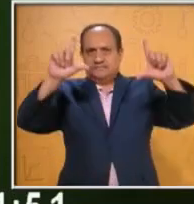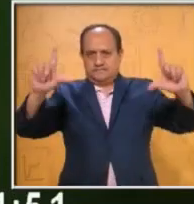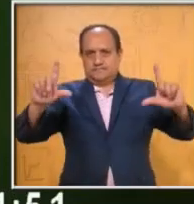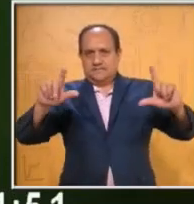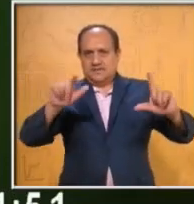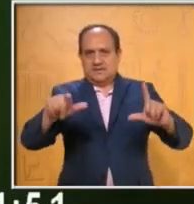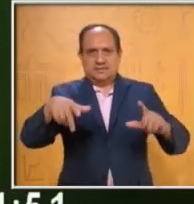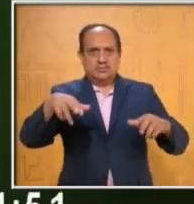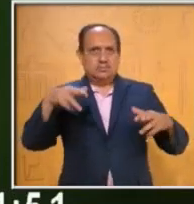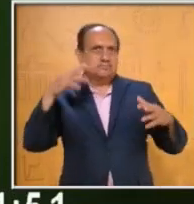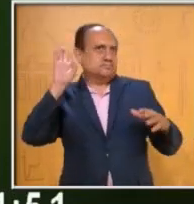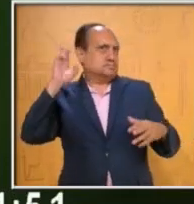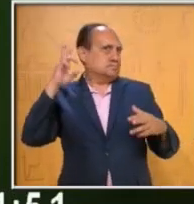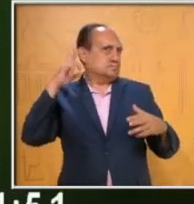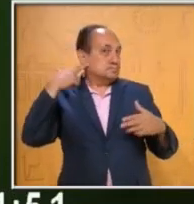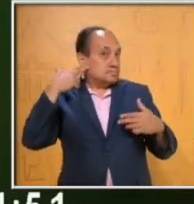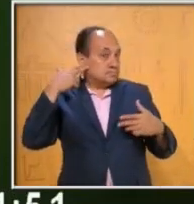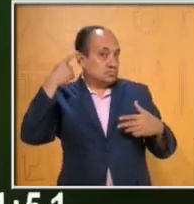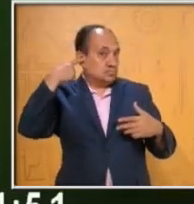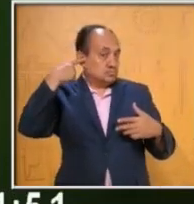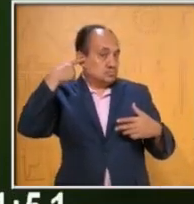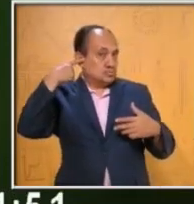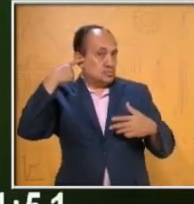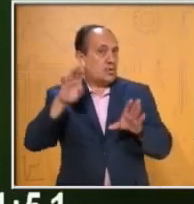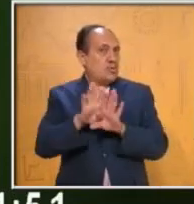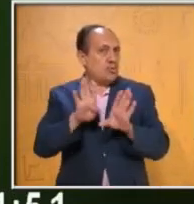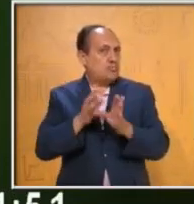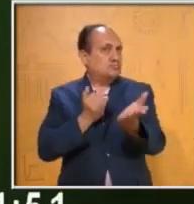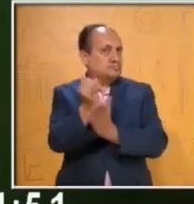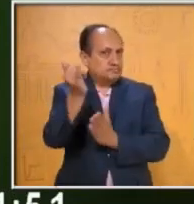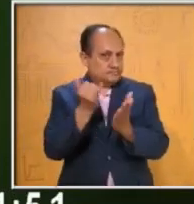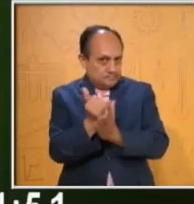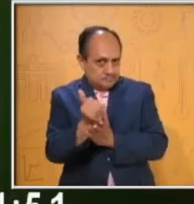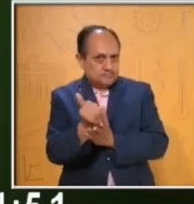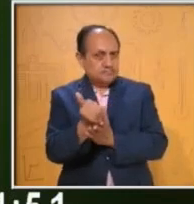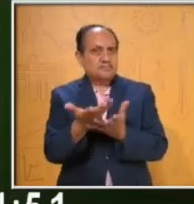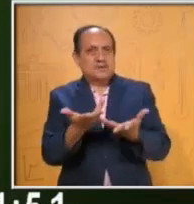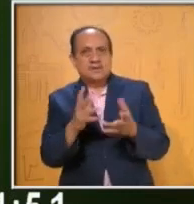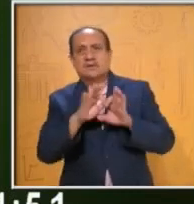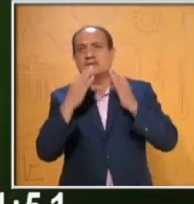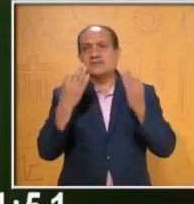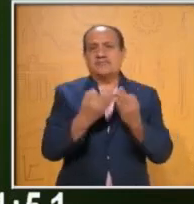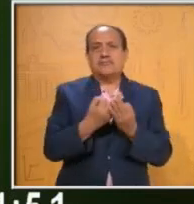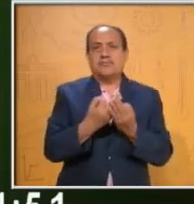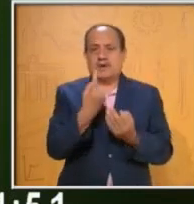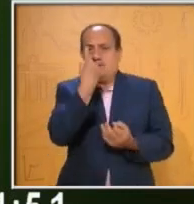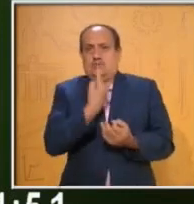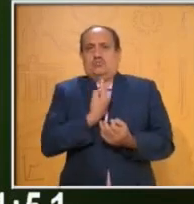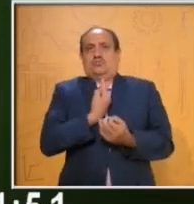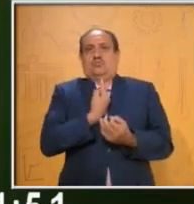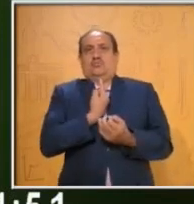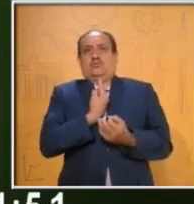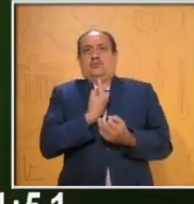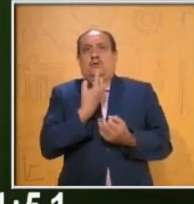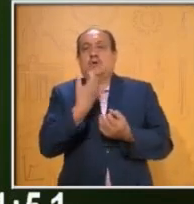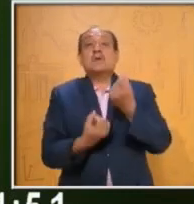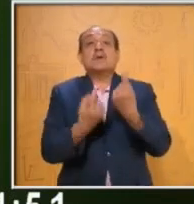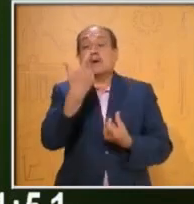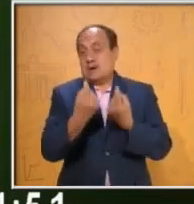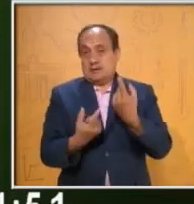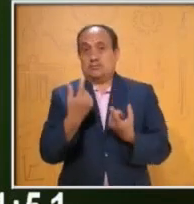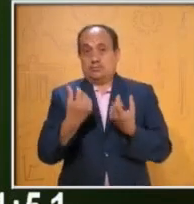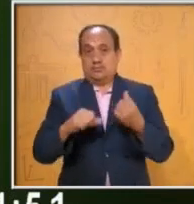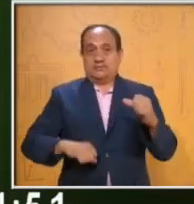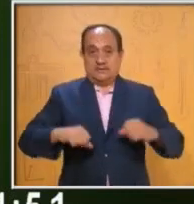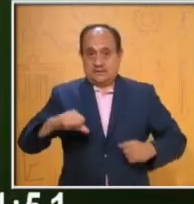que tú escuchaste, donde se va a decidir, en forma individual, y hay algunas acciones que